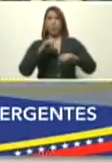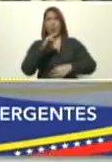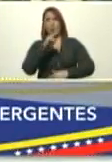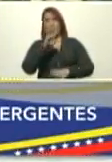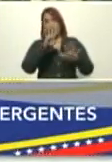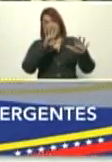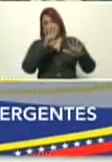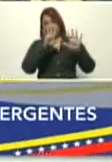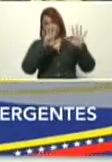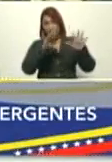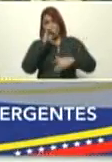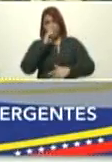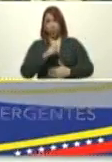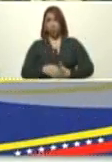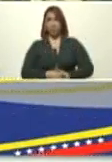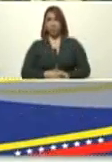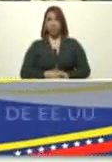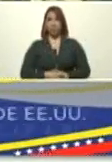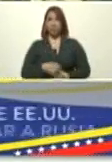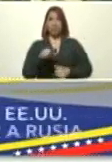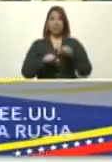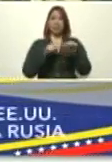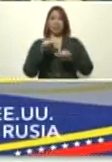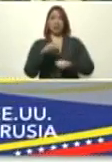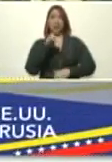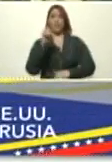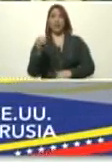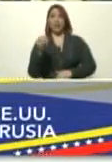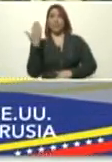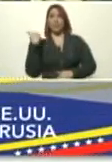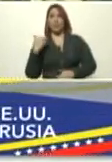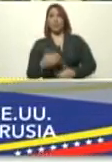del siglo XX pasado.